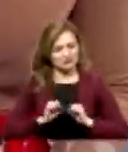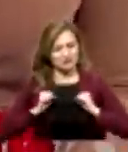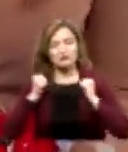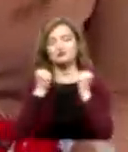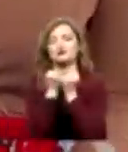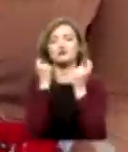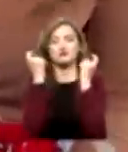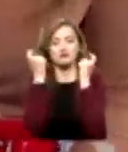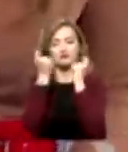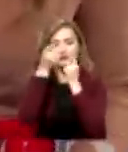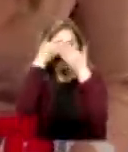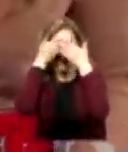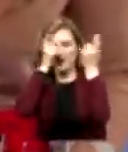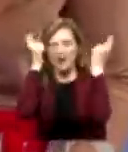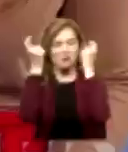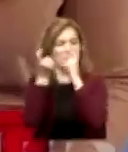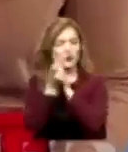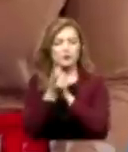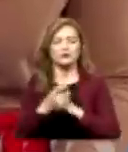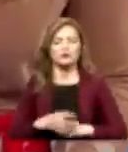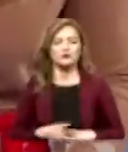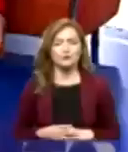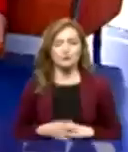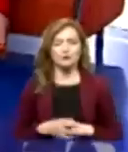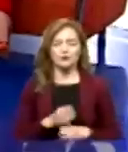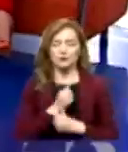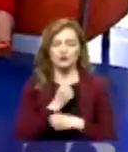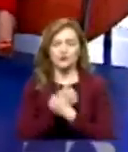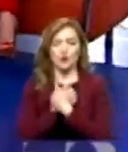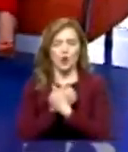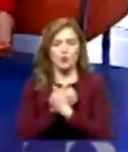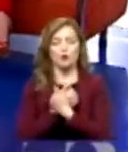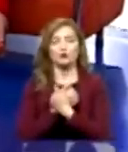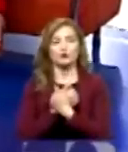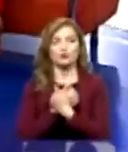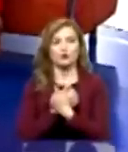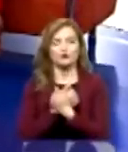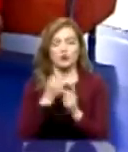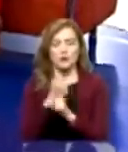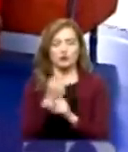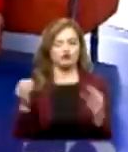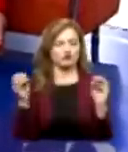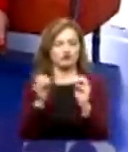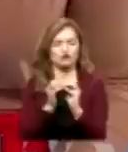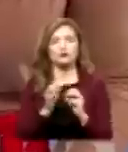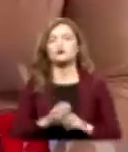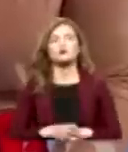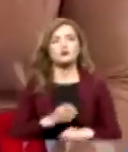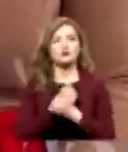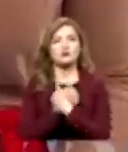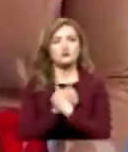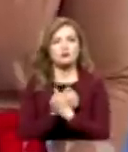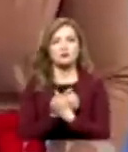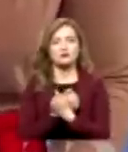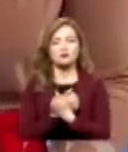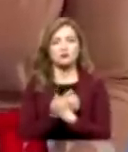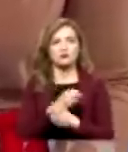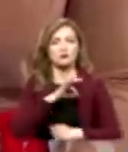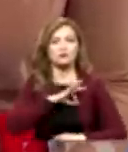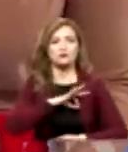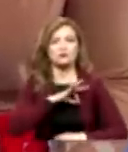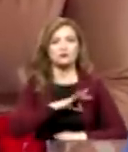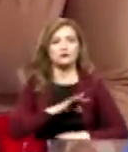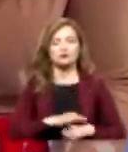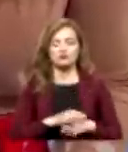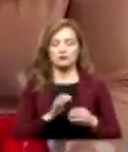ir cambiando esa mentalidad, ¿no? Ir cambiando con amor, no con más violencia, sino con mucho amor, con mucha conciencia y